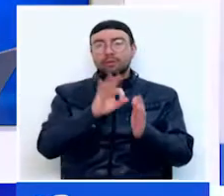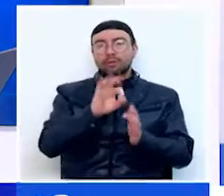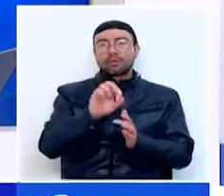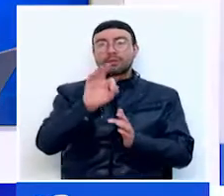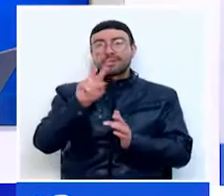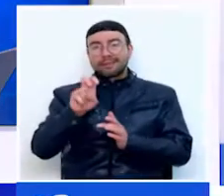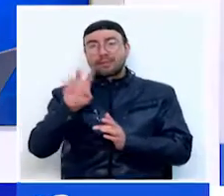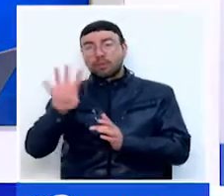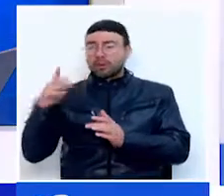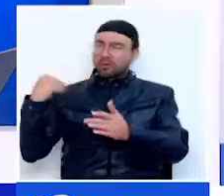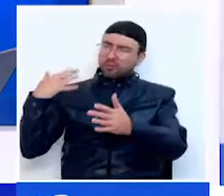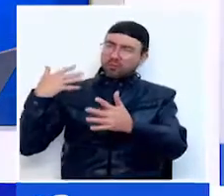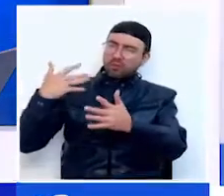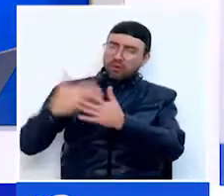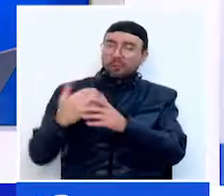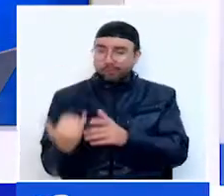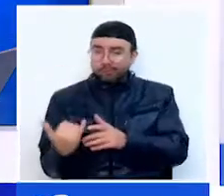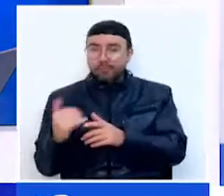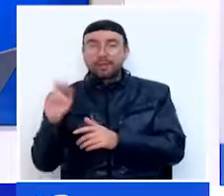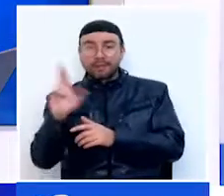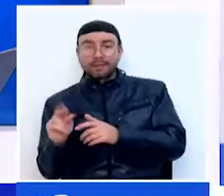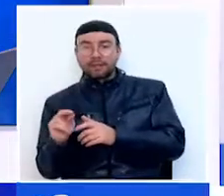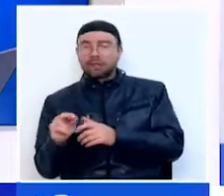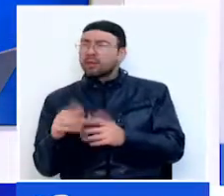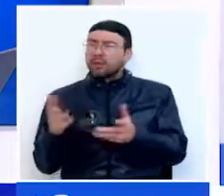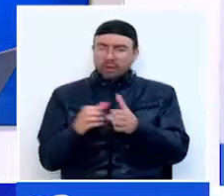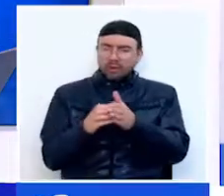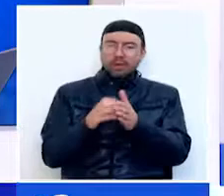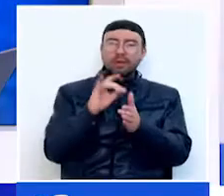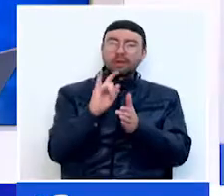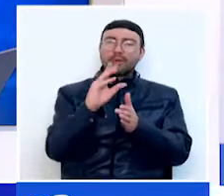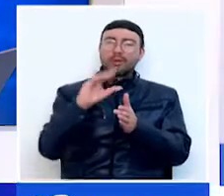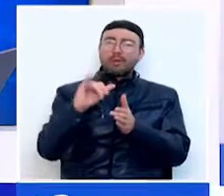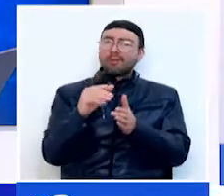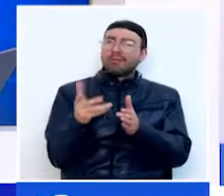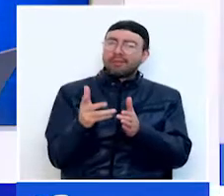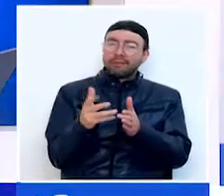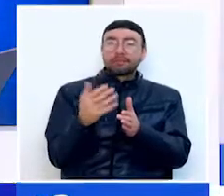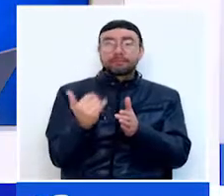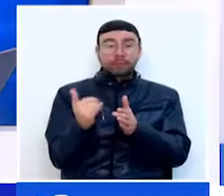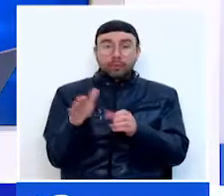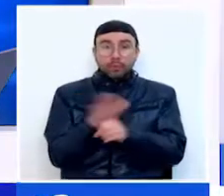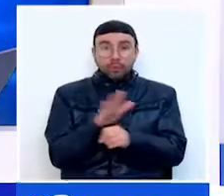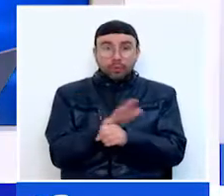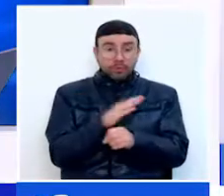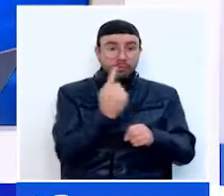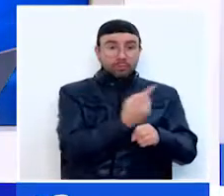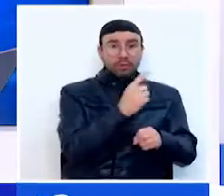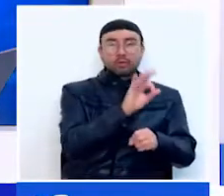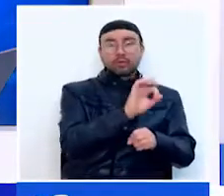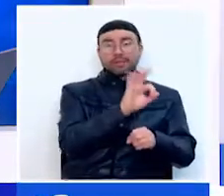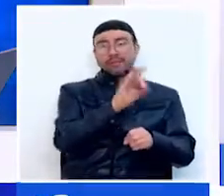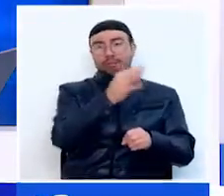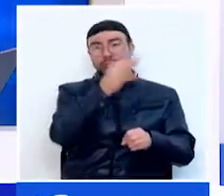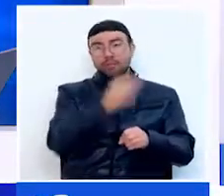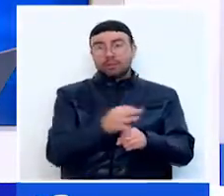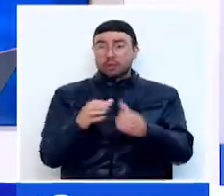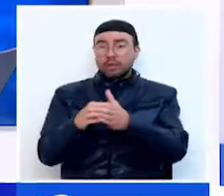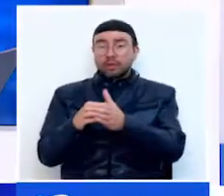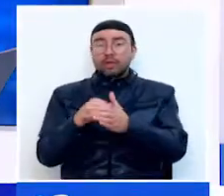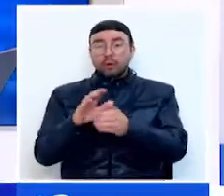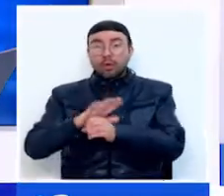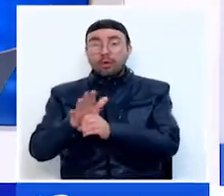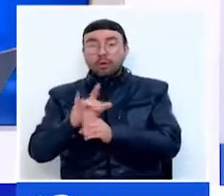58,874. Les contamos también cómo está el tema de las unidades de cuidados intensivos. Ocupación UCI general 83%, ocupación COVID